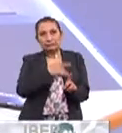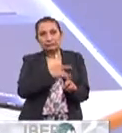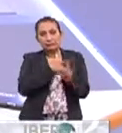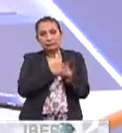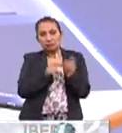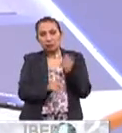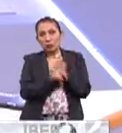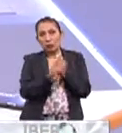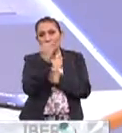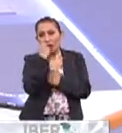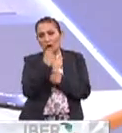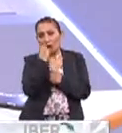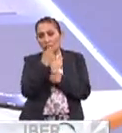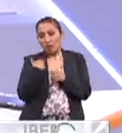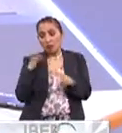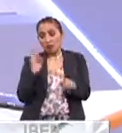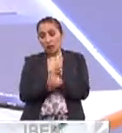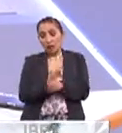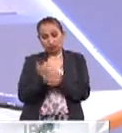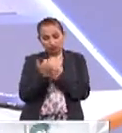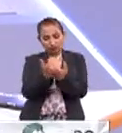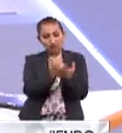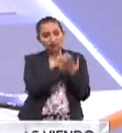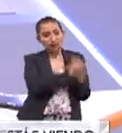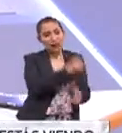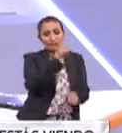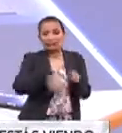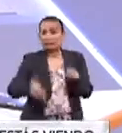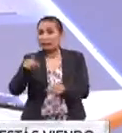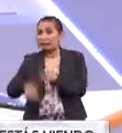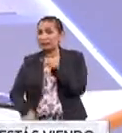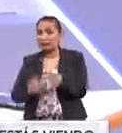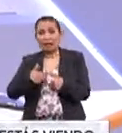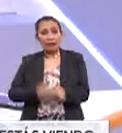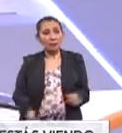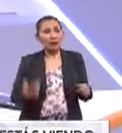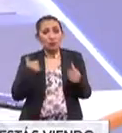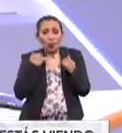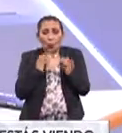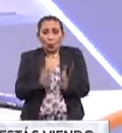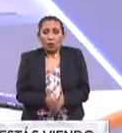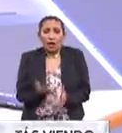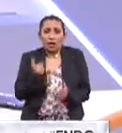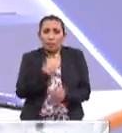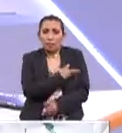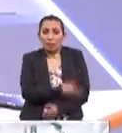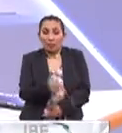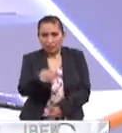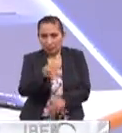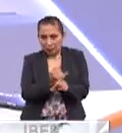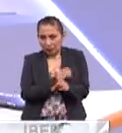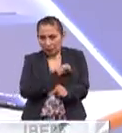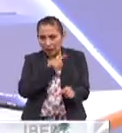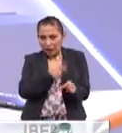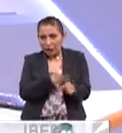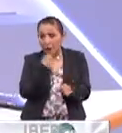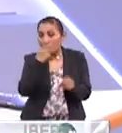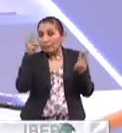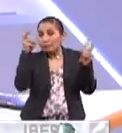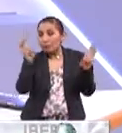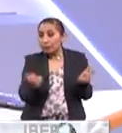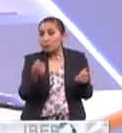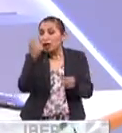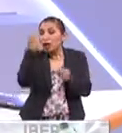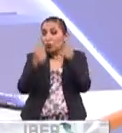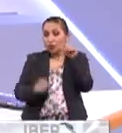problema alimentario mundial y fortalecer la solidaridad en la lucha contra el hambre, la desnutrición y la pobreza. En nuestro reportaje especial le hablaremos